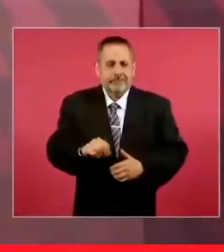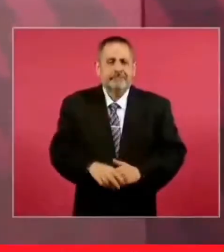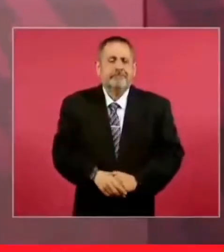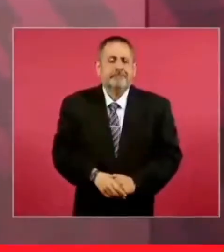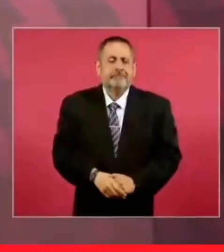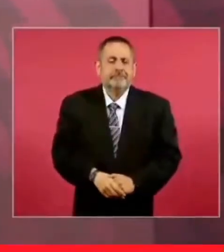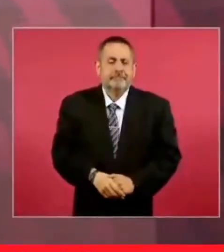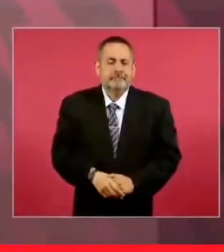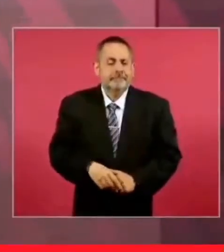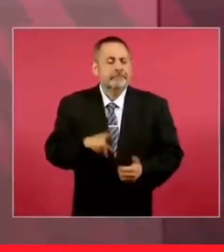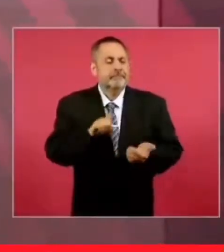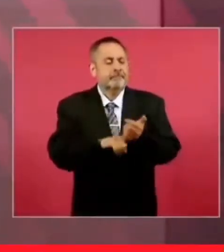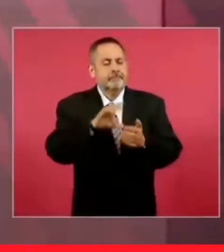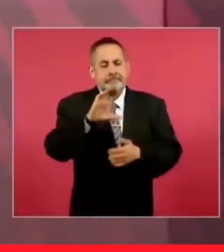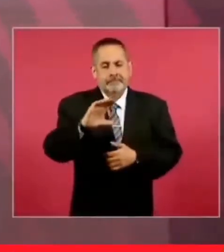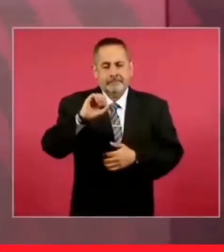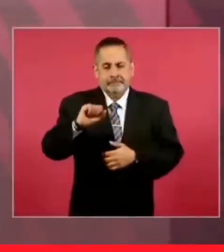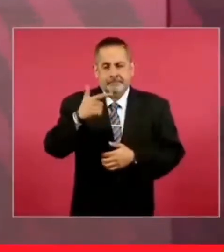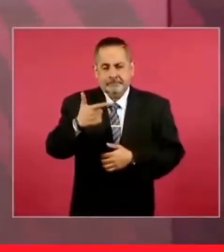A Salinas lo impusieron